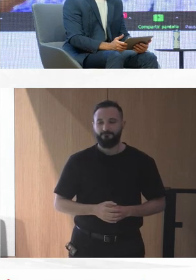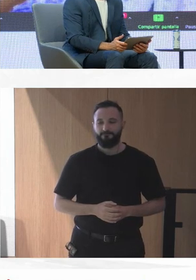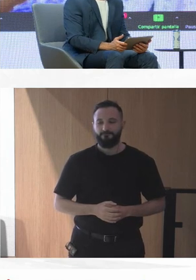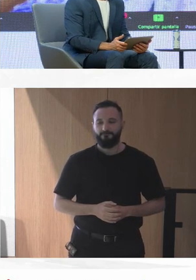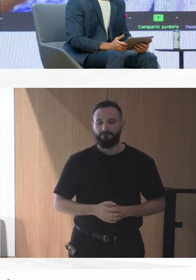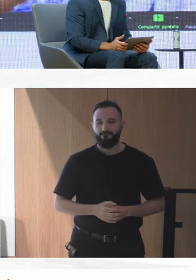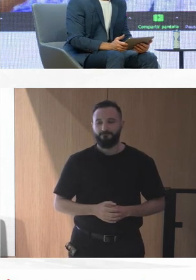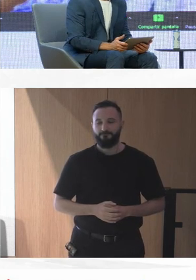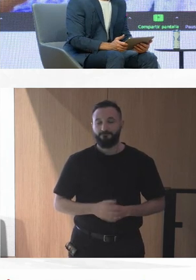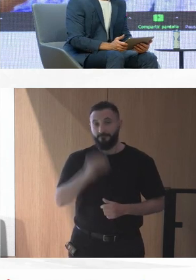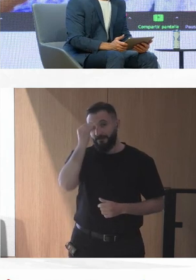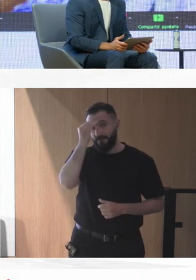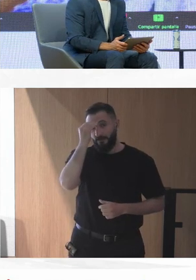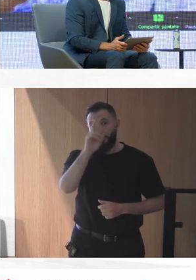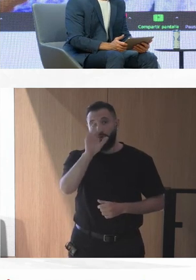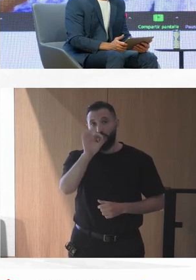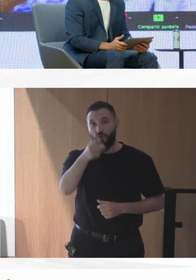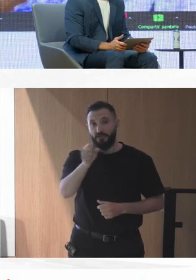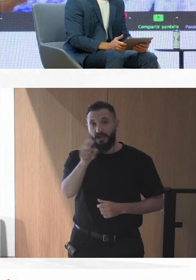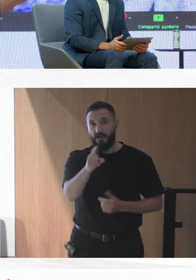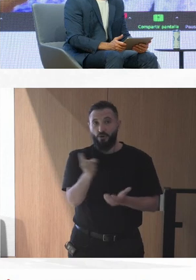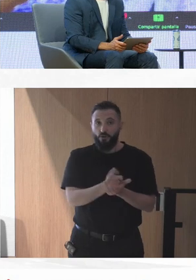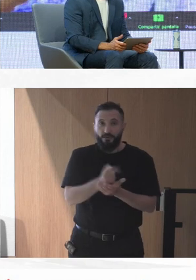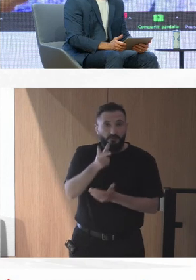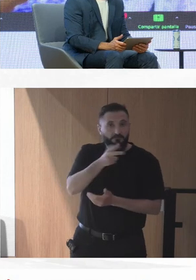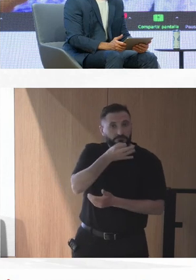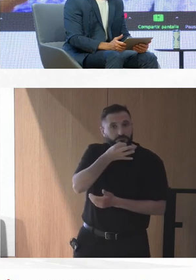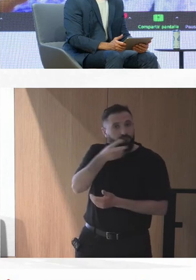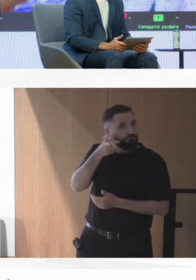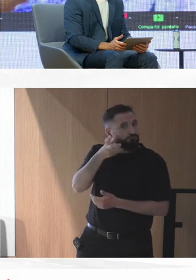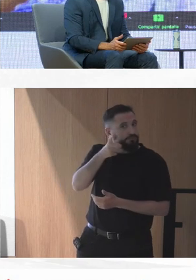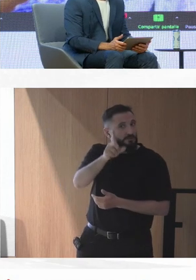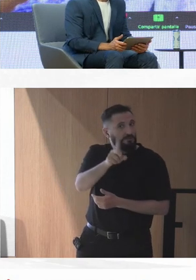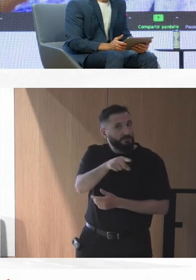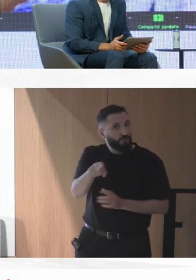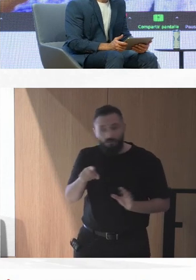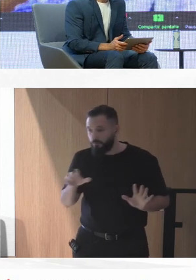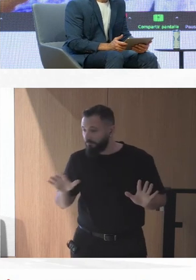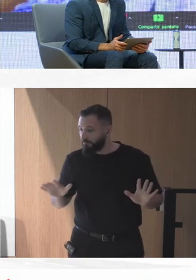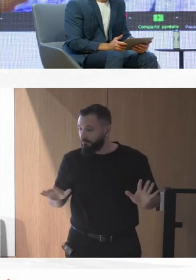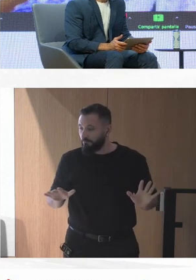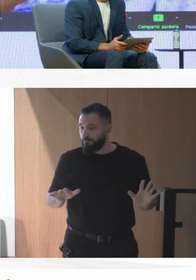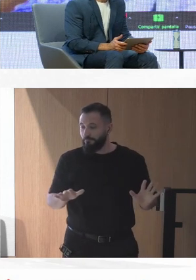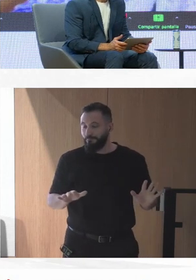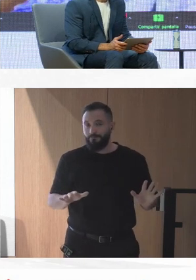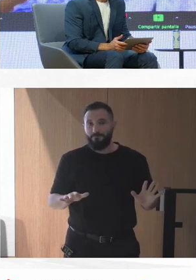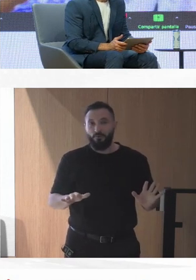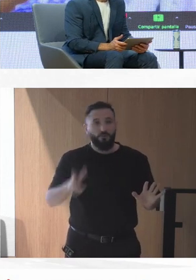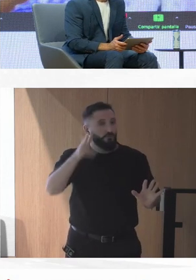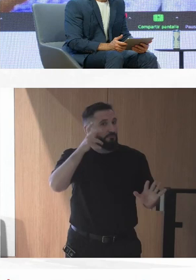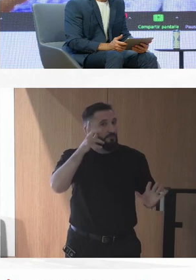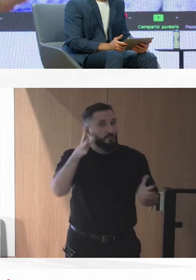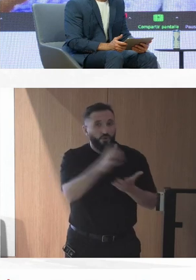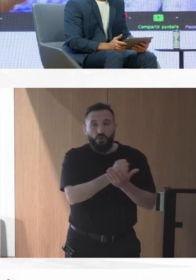back. Vale, creo que Roxana ha vuelto ya, ¿sí? Sí, creo que sí, eso es. Genial. ¿Me oye todo el